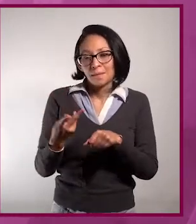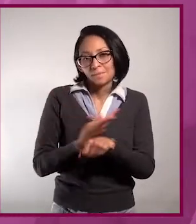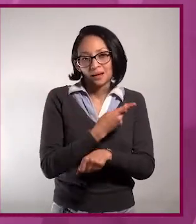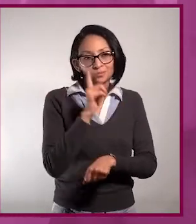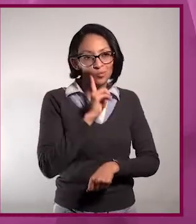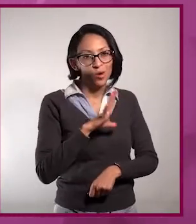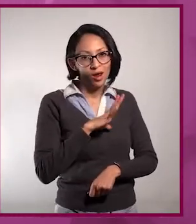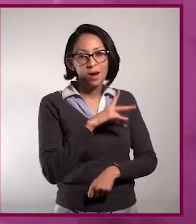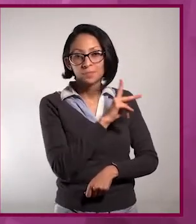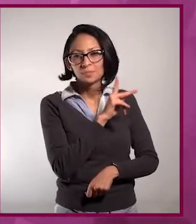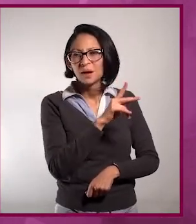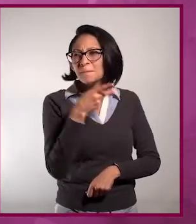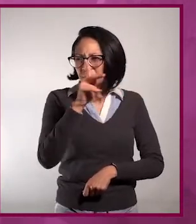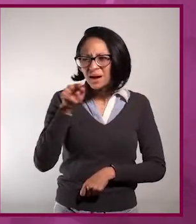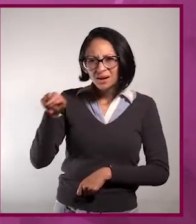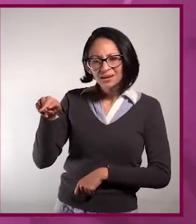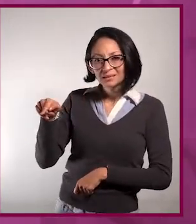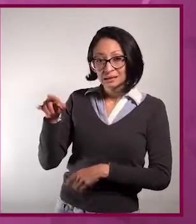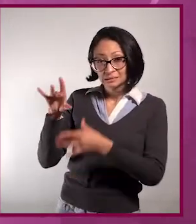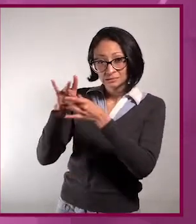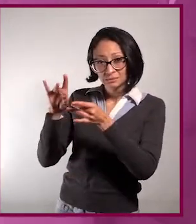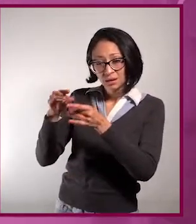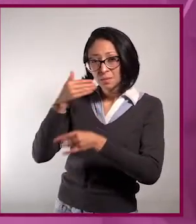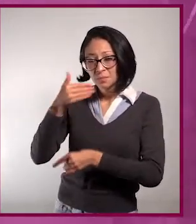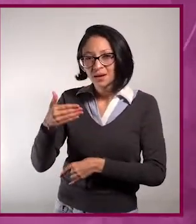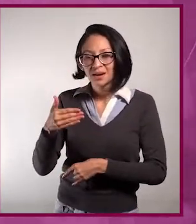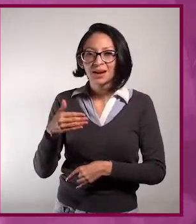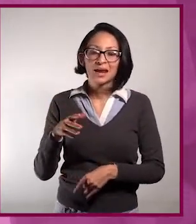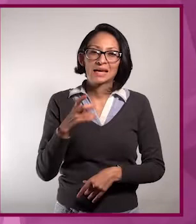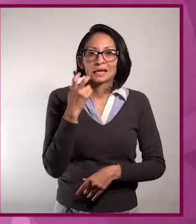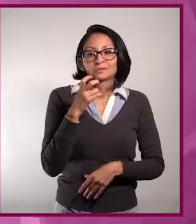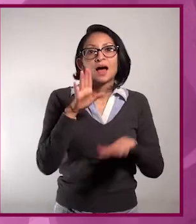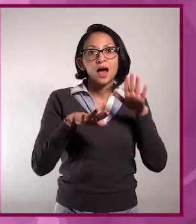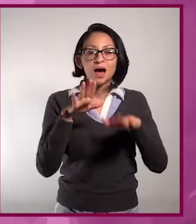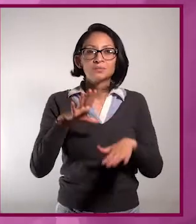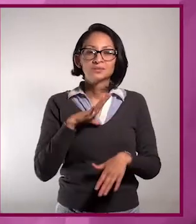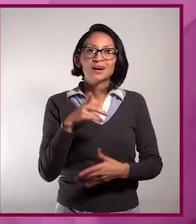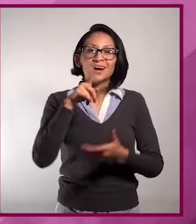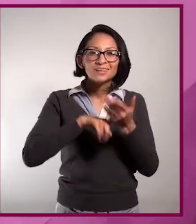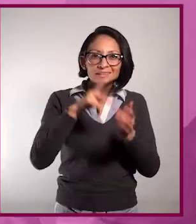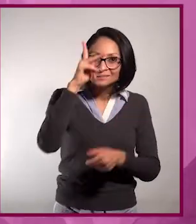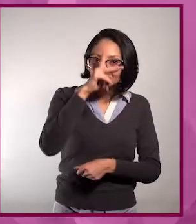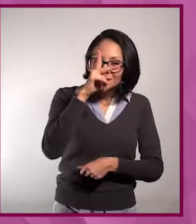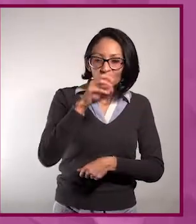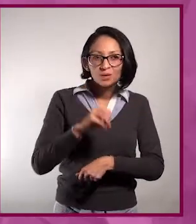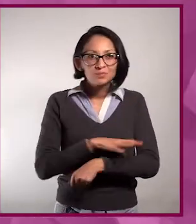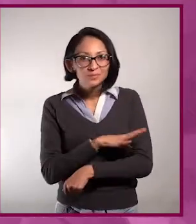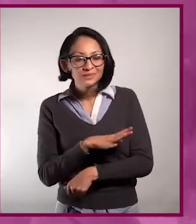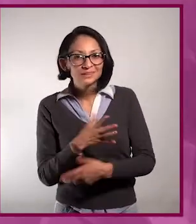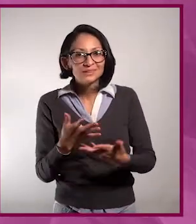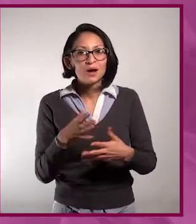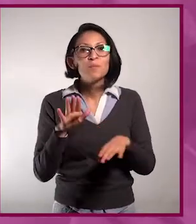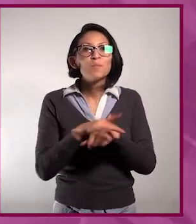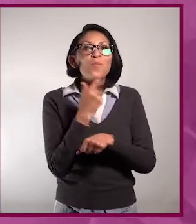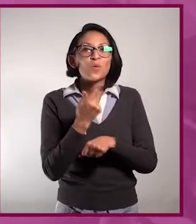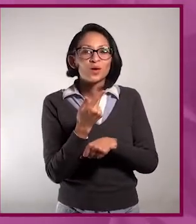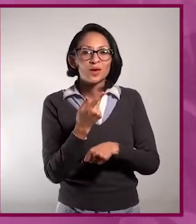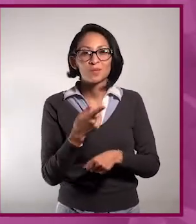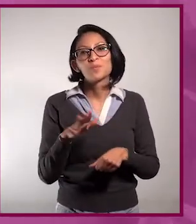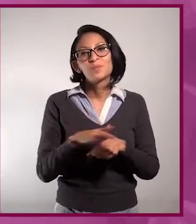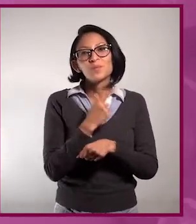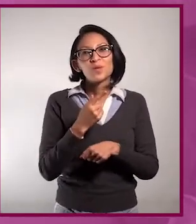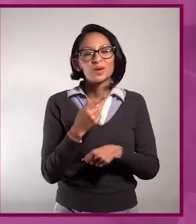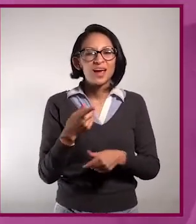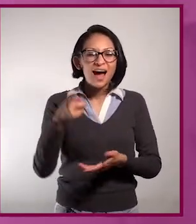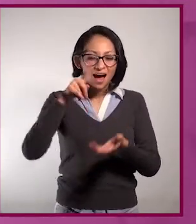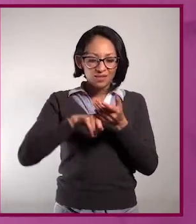pasa a las mujeres, pero no saben que es un tema que nos cuesta tanto psicológicamente como físicamente, porque entran en